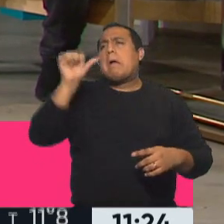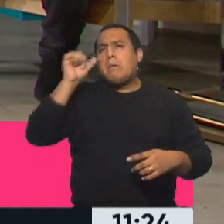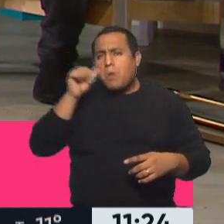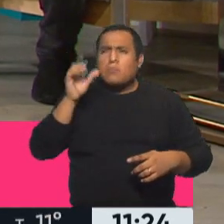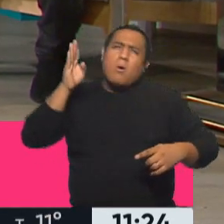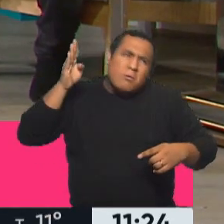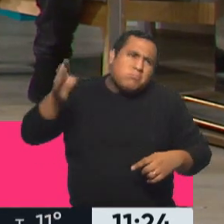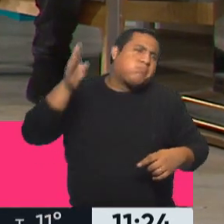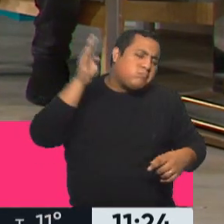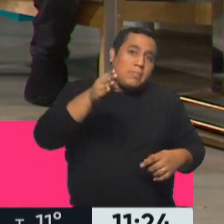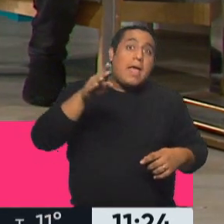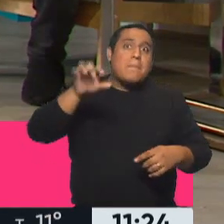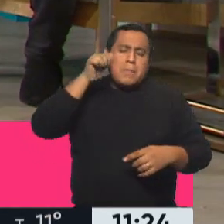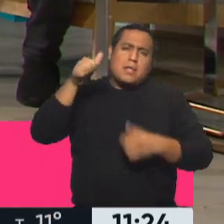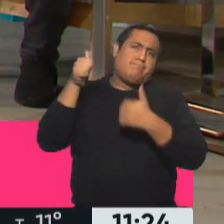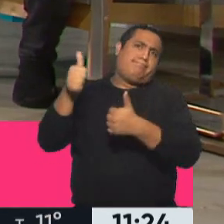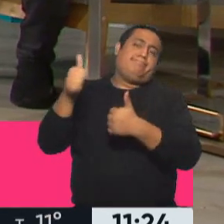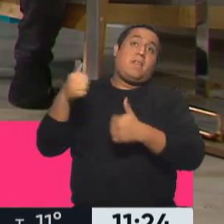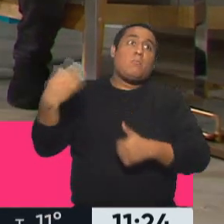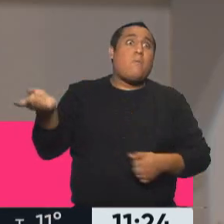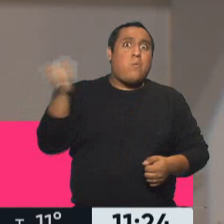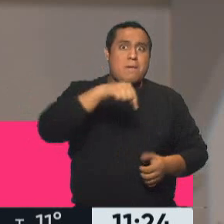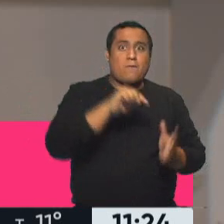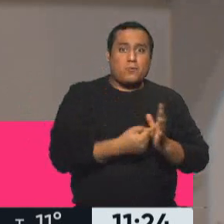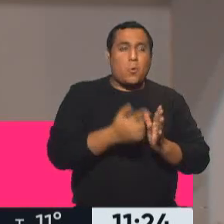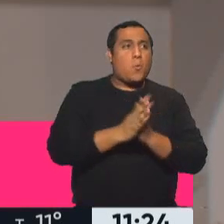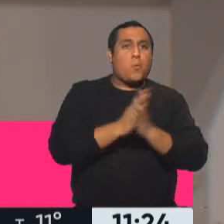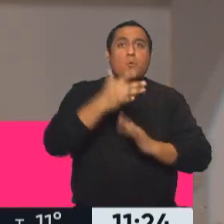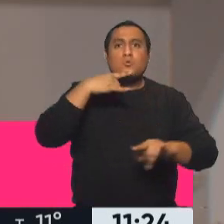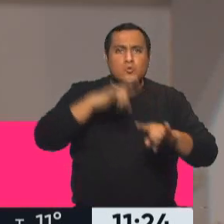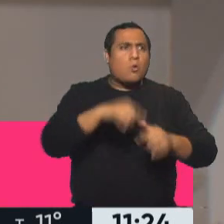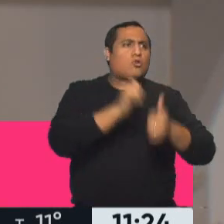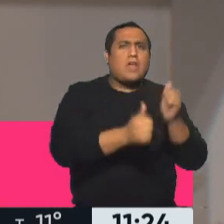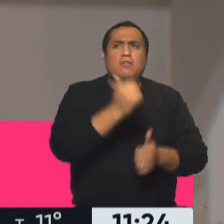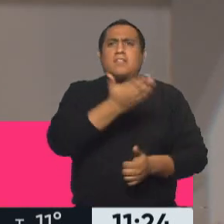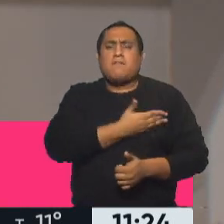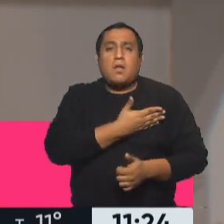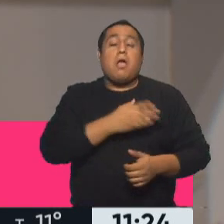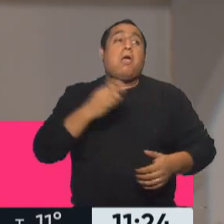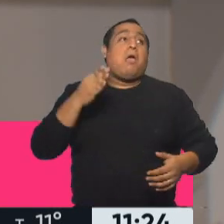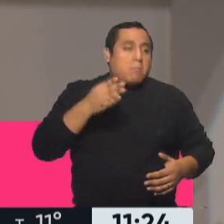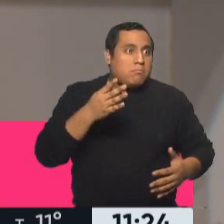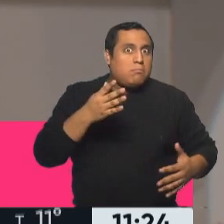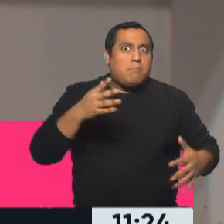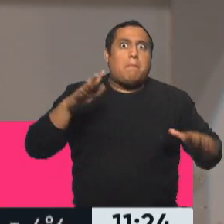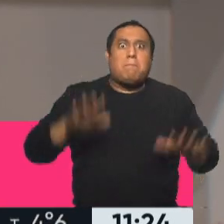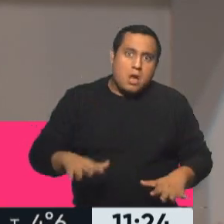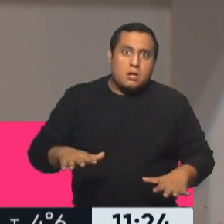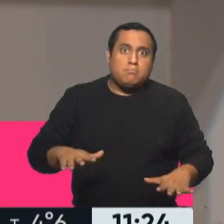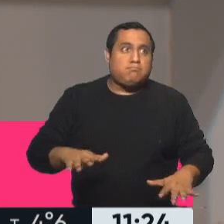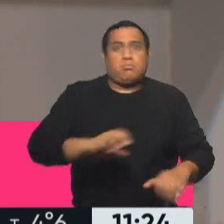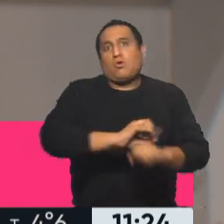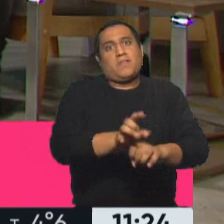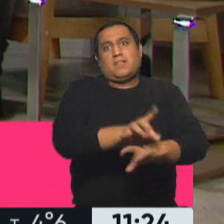también, éxito total. Y volvimos para acá y teníamos toda la gira, Rosario, Santa Fe, y bueno, y paramos todo y nos quedamos